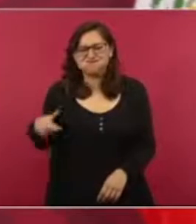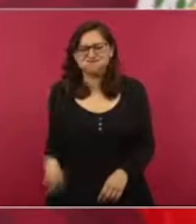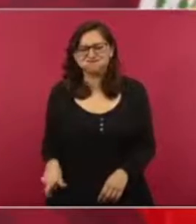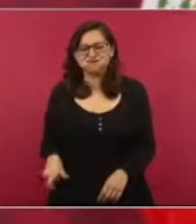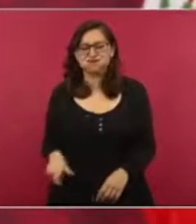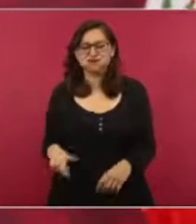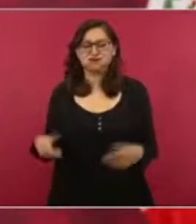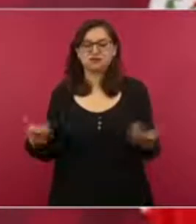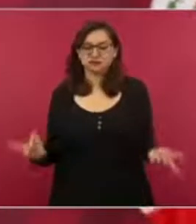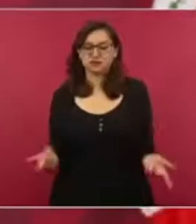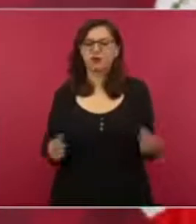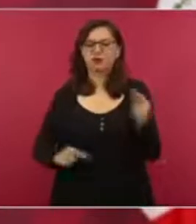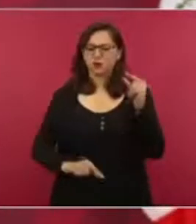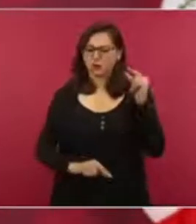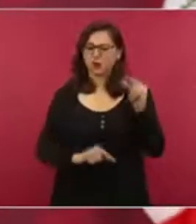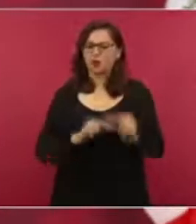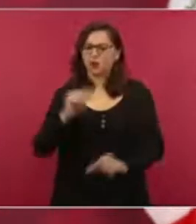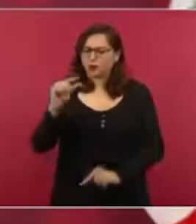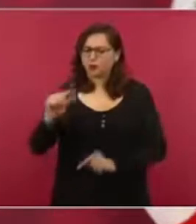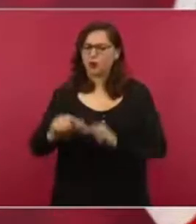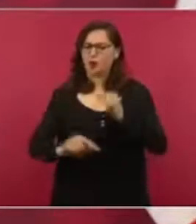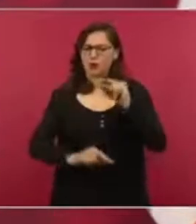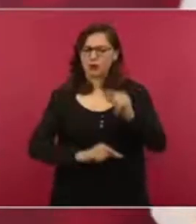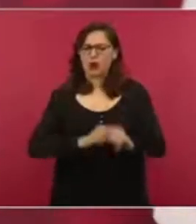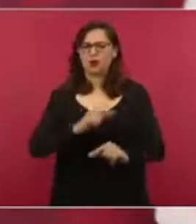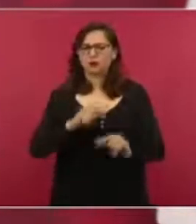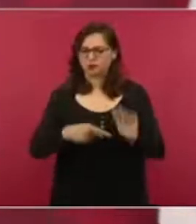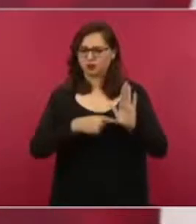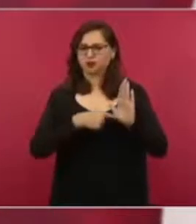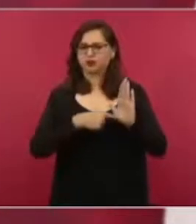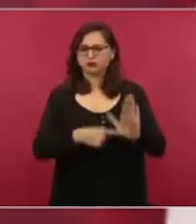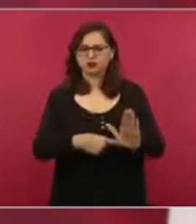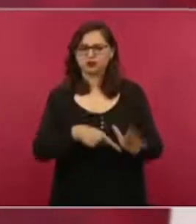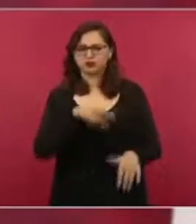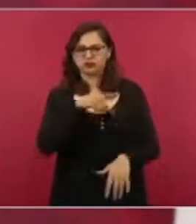Y van a ir saliendo todos sus bienes.